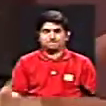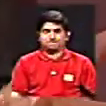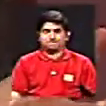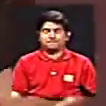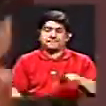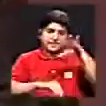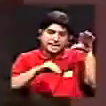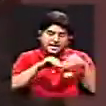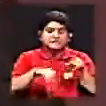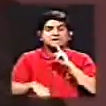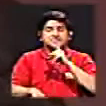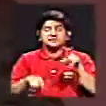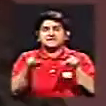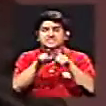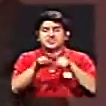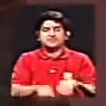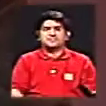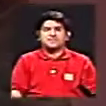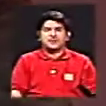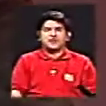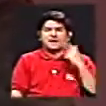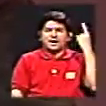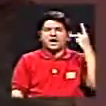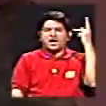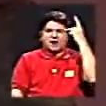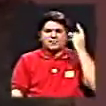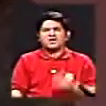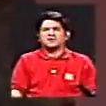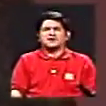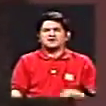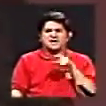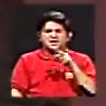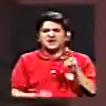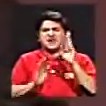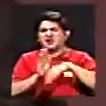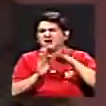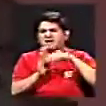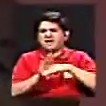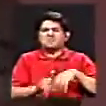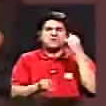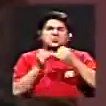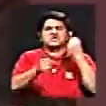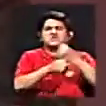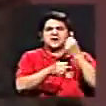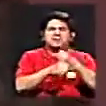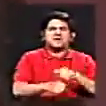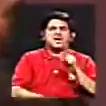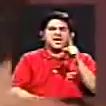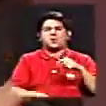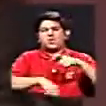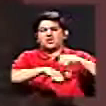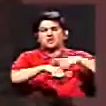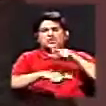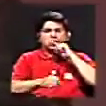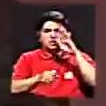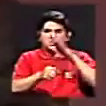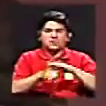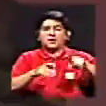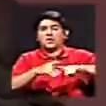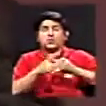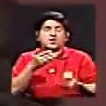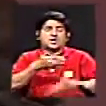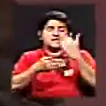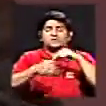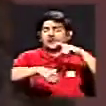además, ¿por qué no decirlo también? También ha existido una gran politiquería en todos estos temas, que por terminar una obra en un determinado plazo, por inaugurarla antes de